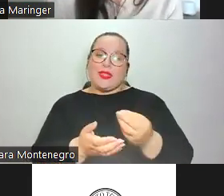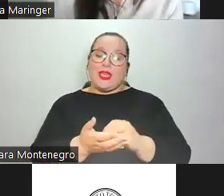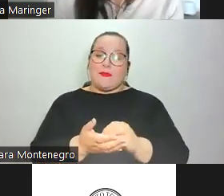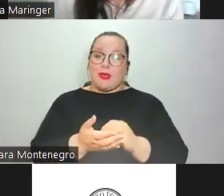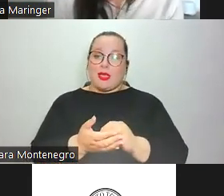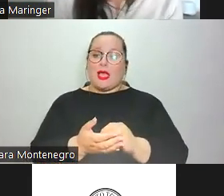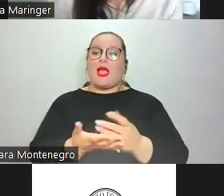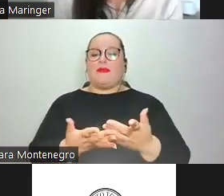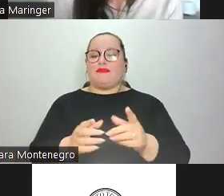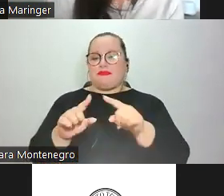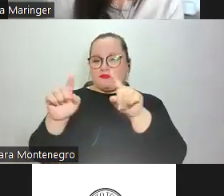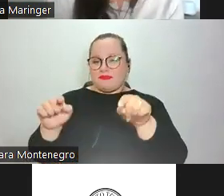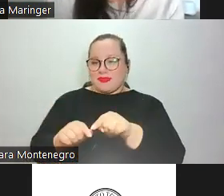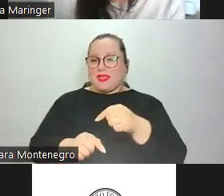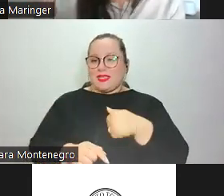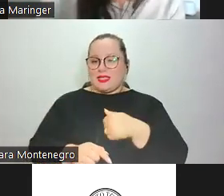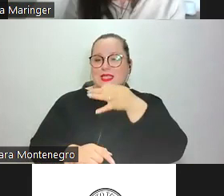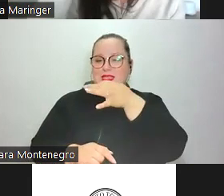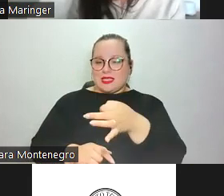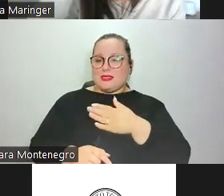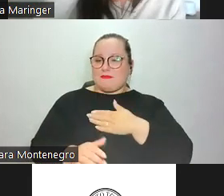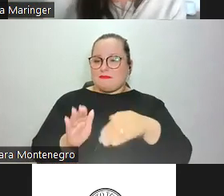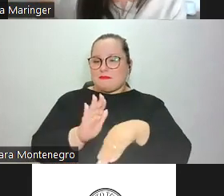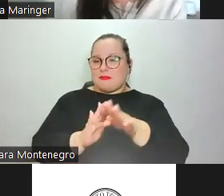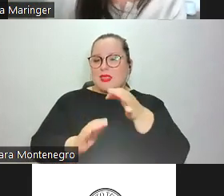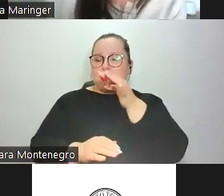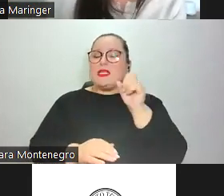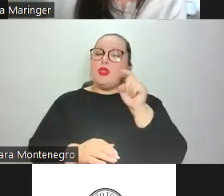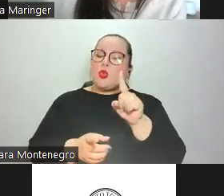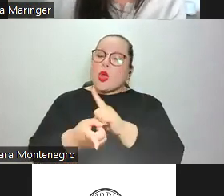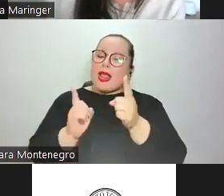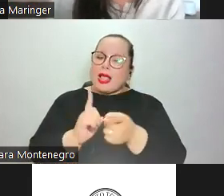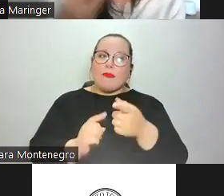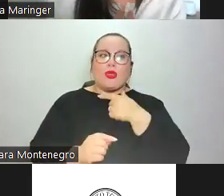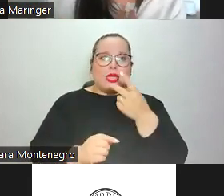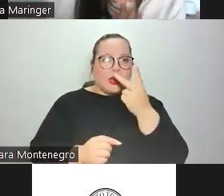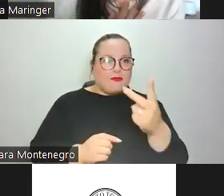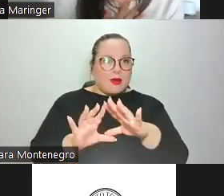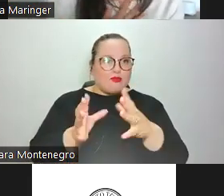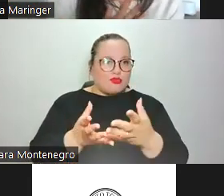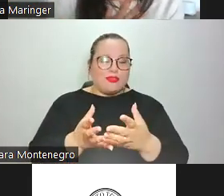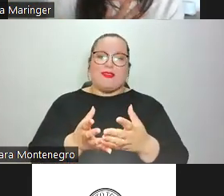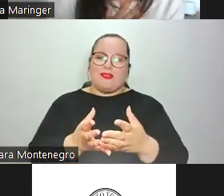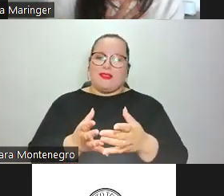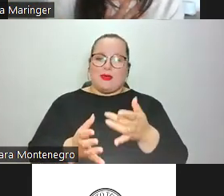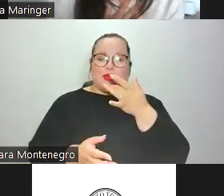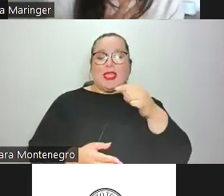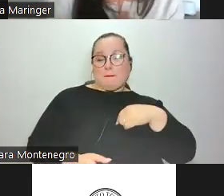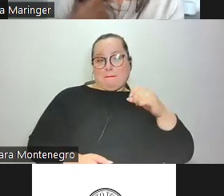frase preferida? Sé tú el cambio que quieres ver en el mundo, porque finalmente siempre el cambio parte por uno